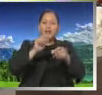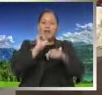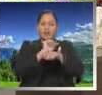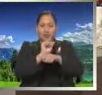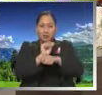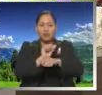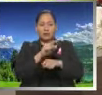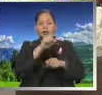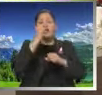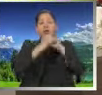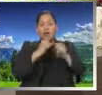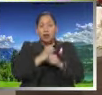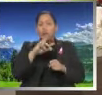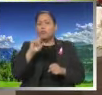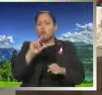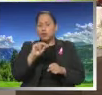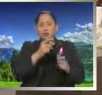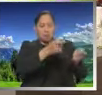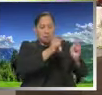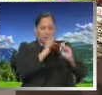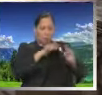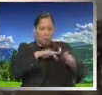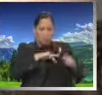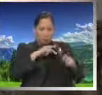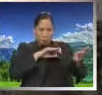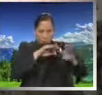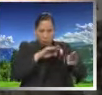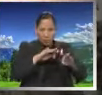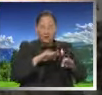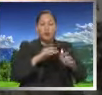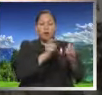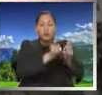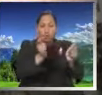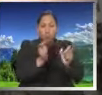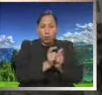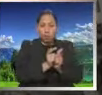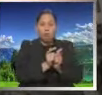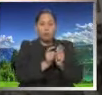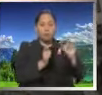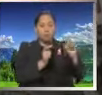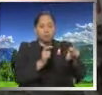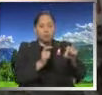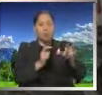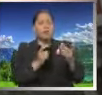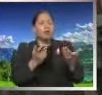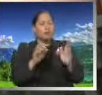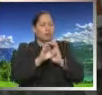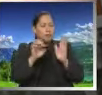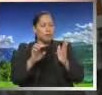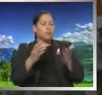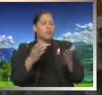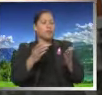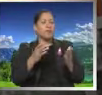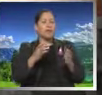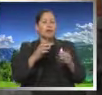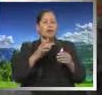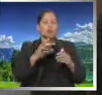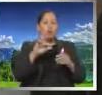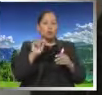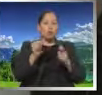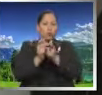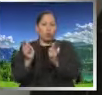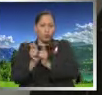años 80, van a seguir sus propios caminos, pero estos grupos que hacen, vamos, por ejemplo, el no grupo.